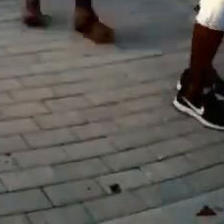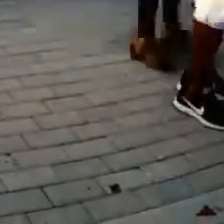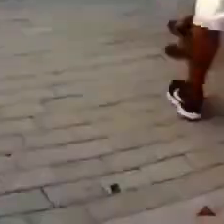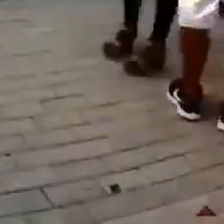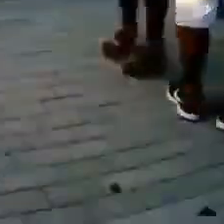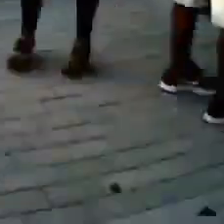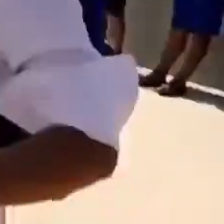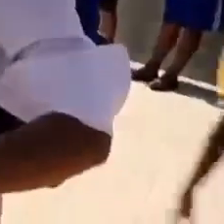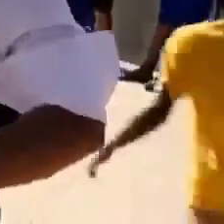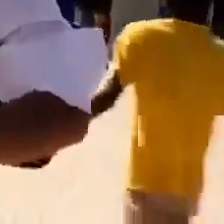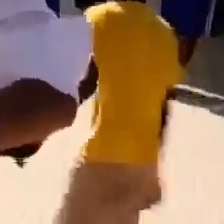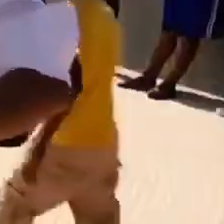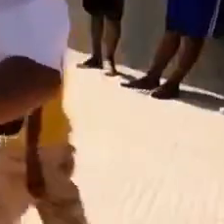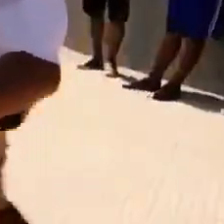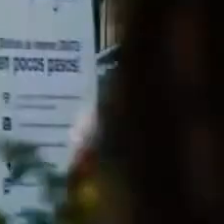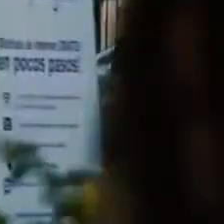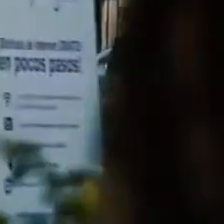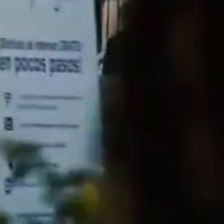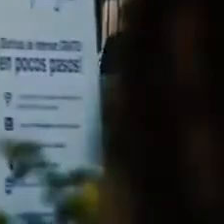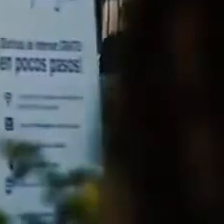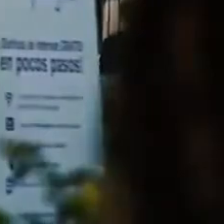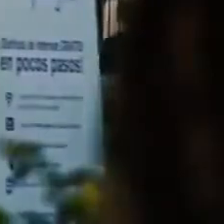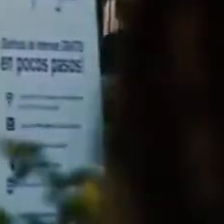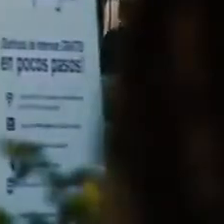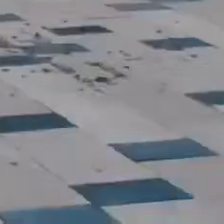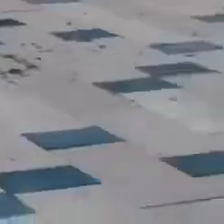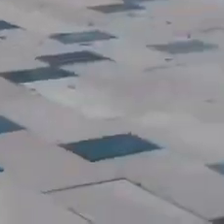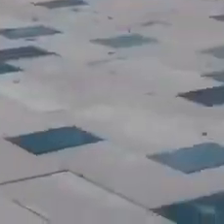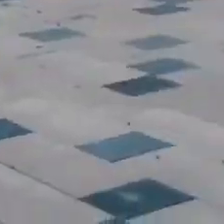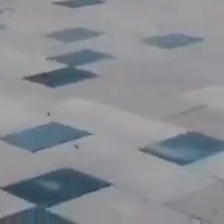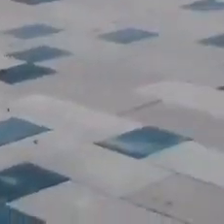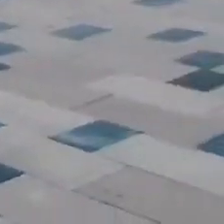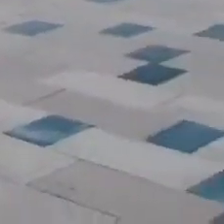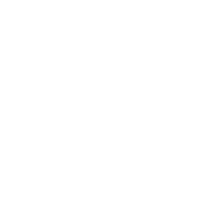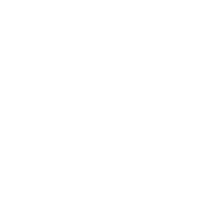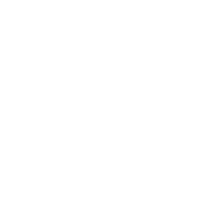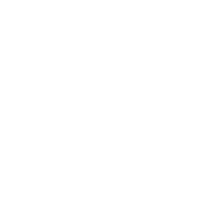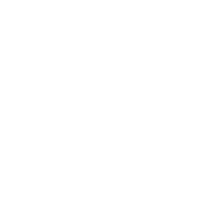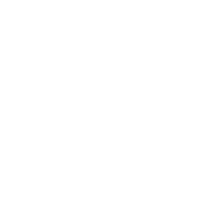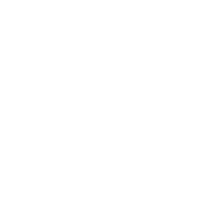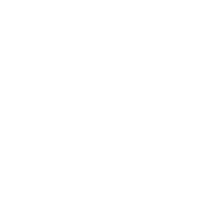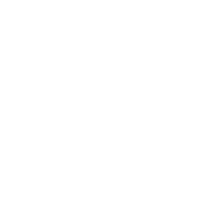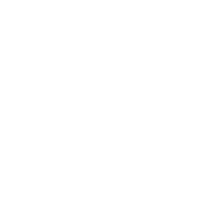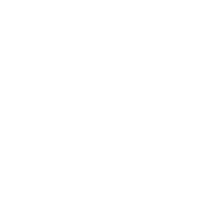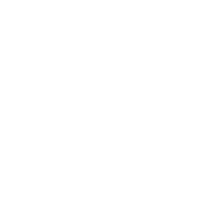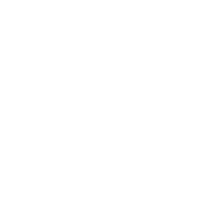aire libre y fomentando la convivencia y el respeto por nuestros entornos urbanos.